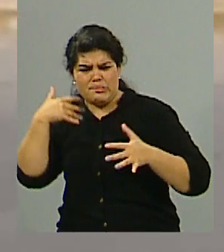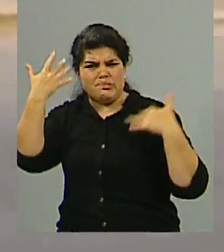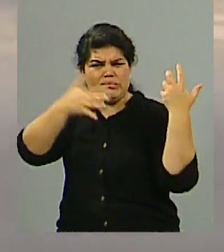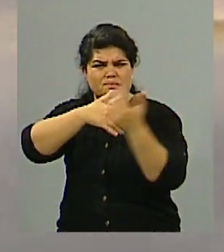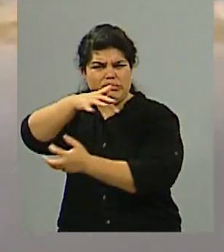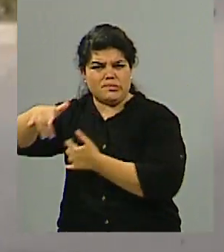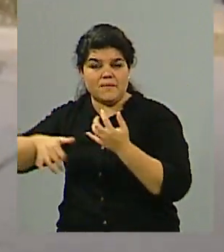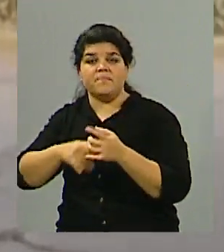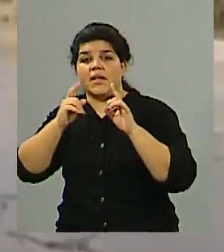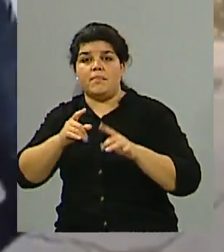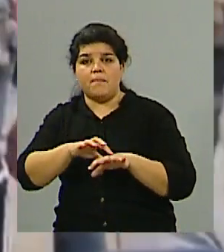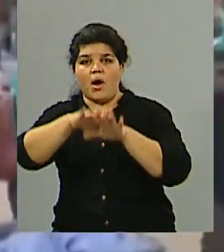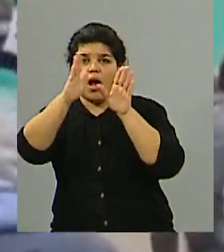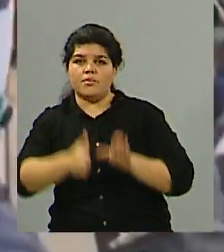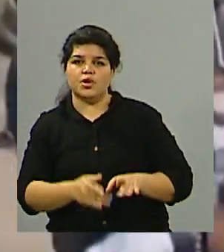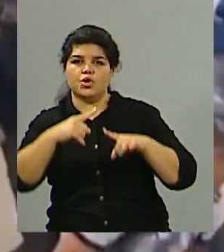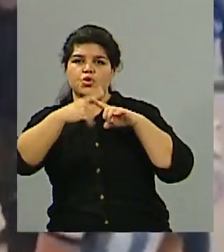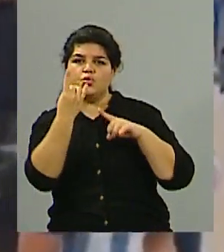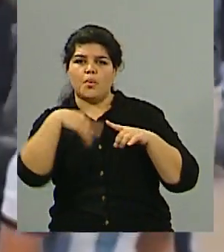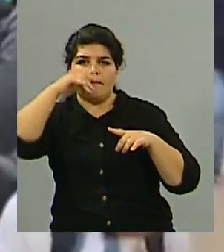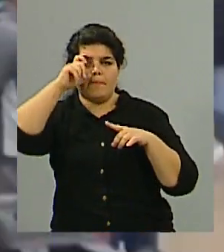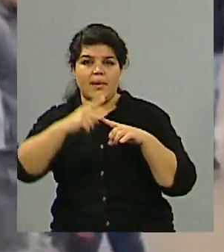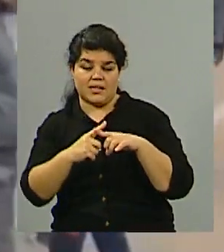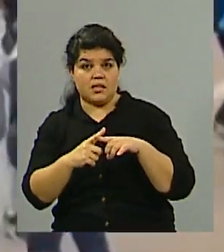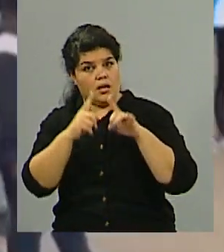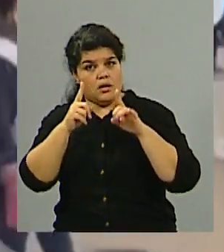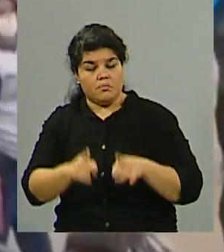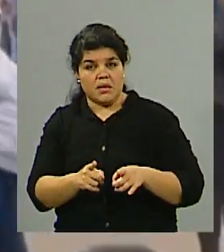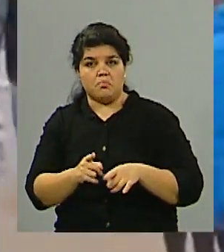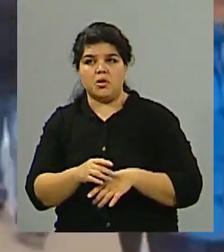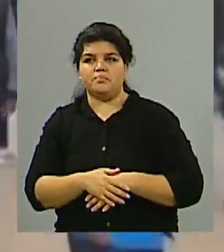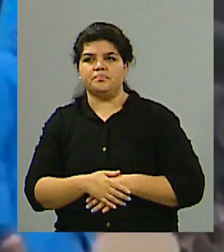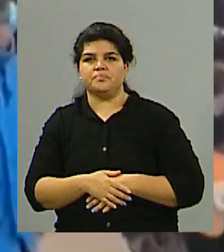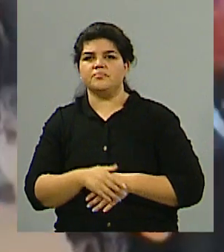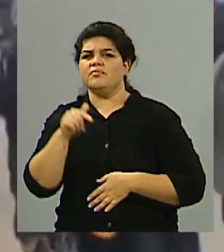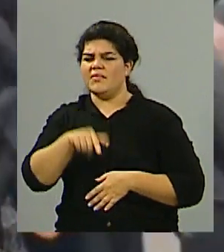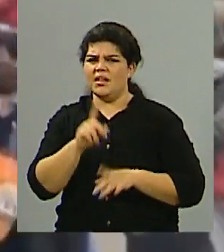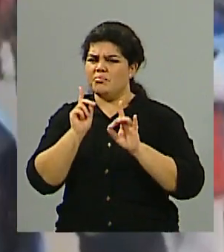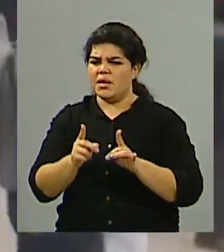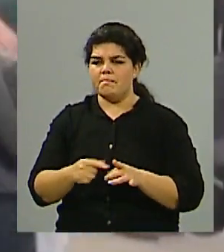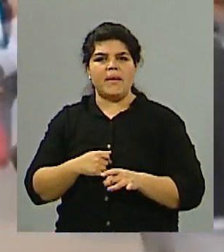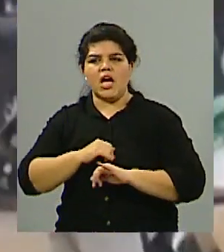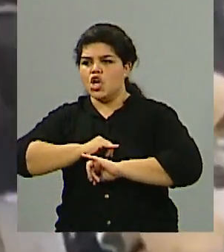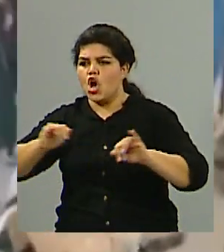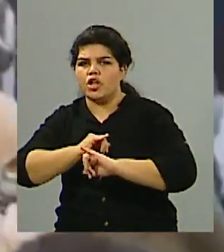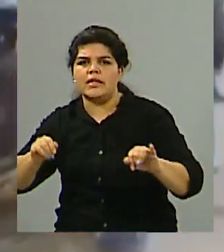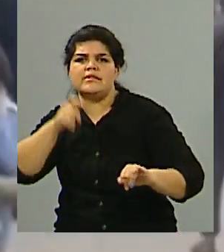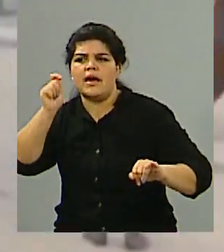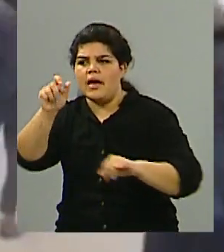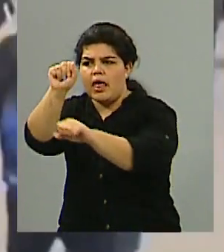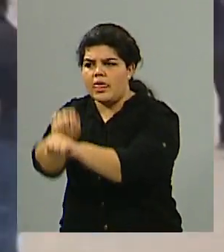sido parte de presentaciones de habeas corpus, porque no se estaba teniendo noticias de detenidos y detenidas, y así también